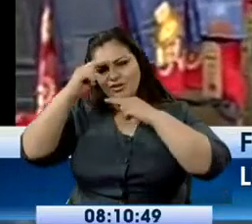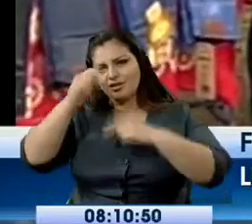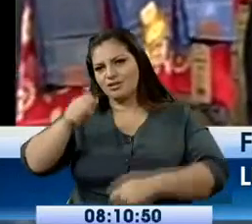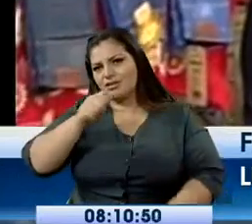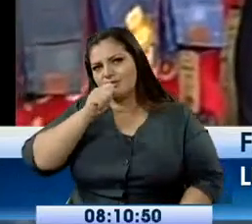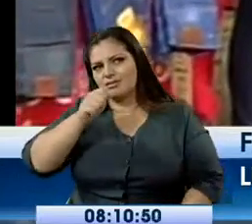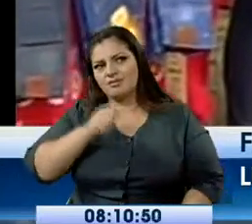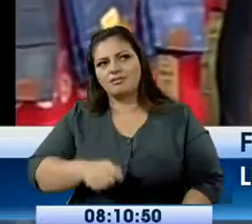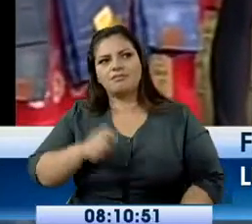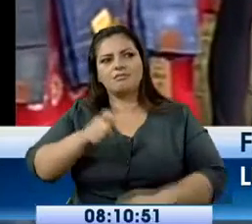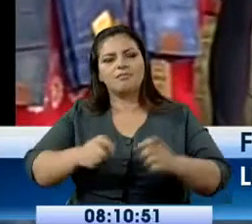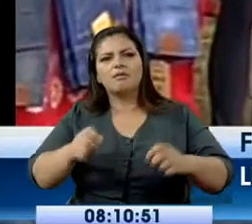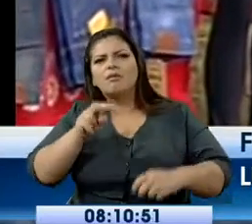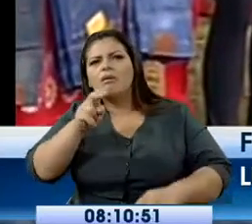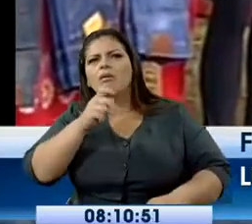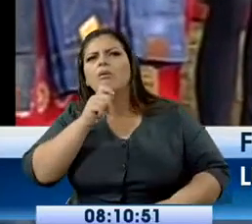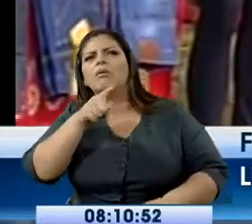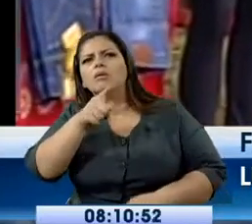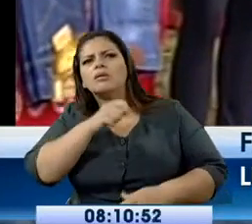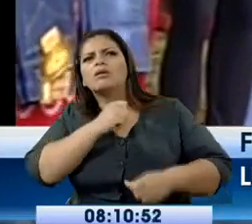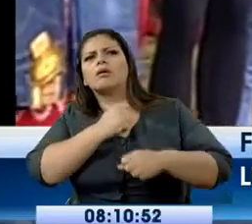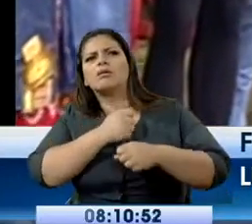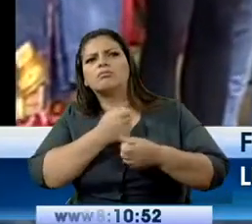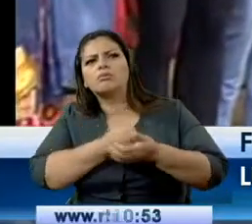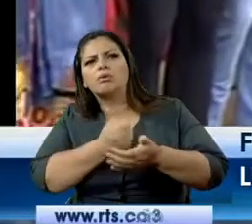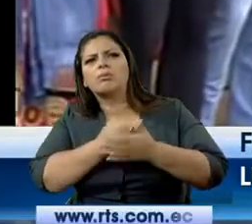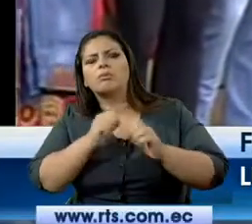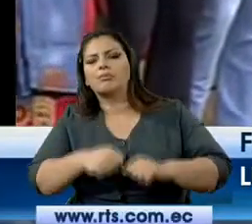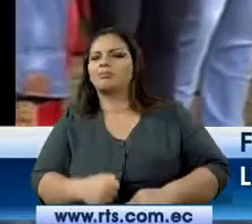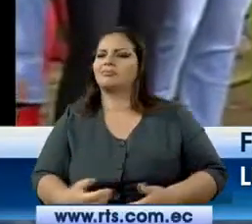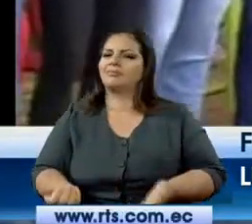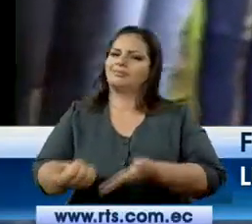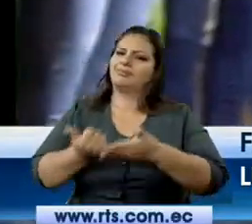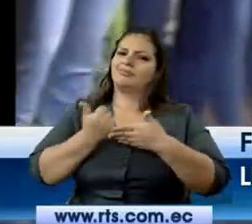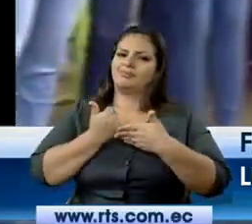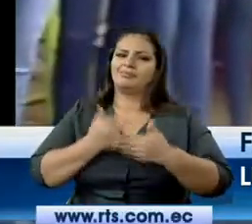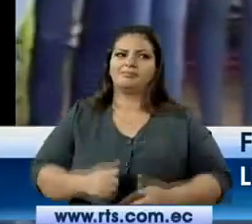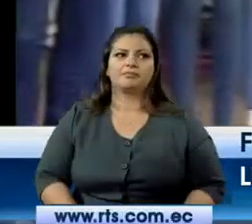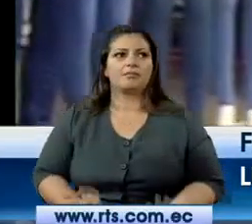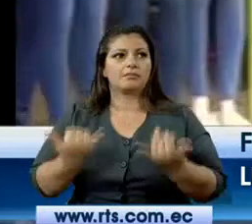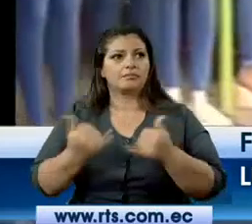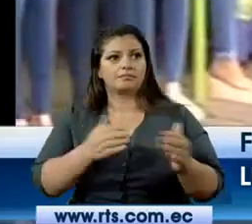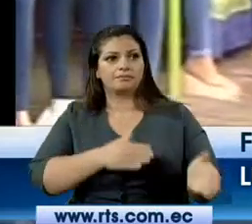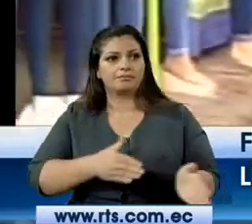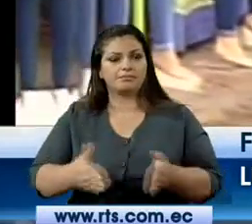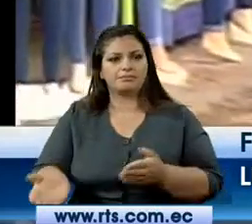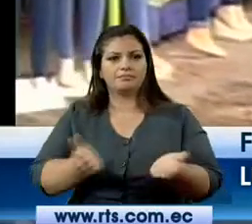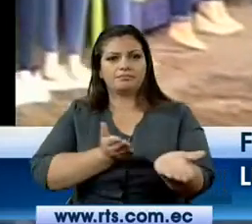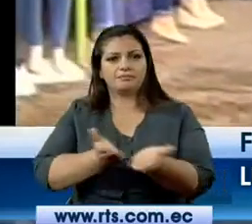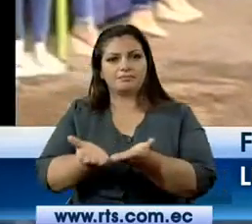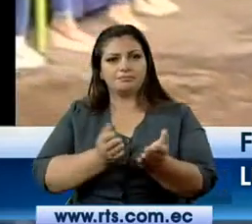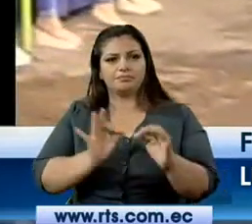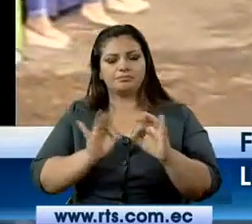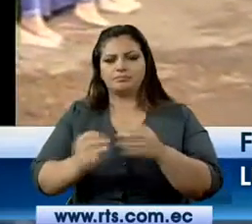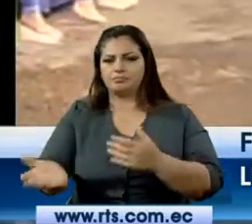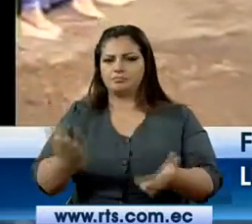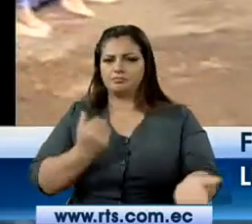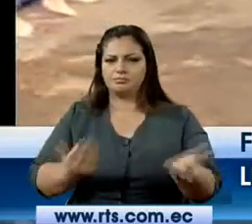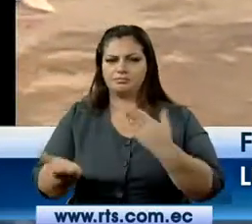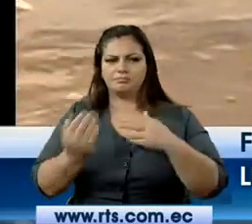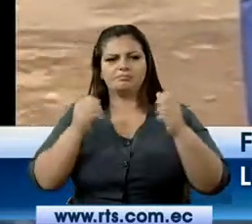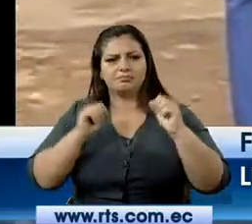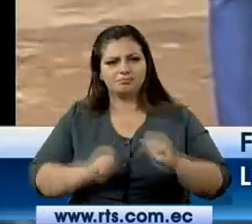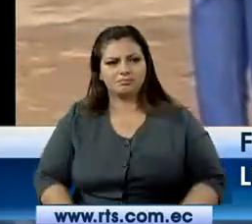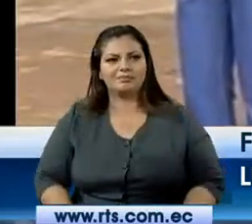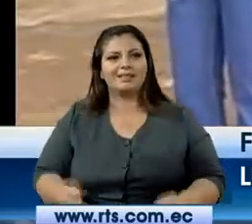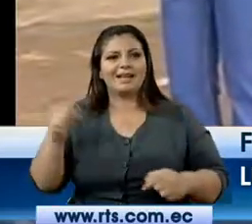nosotros. Estamos coordinando lo mejor que podamos, lo mejor que esté para servir a nuestros clientes, que vengan acá, que nos busquen.